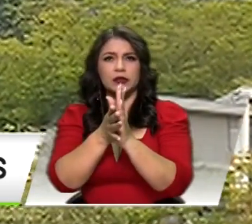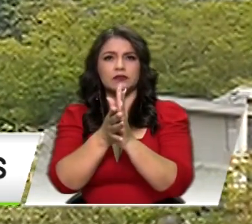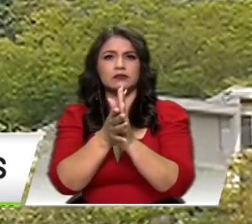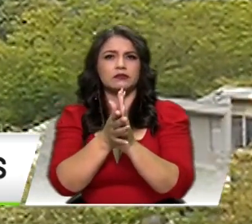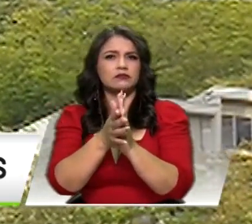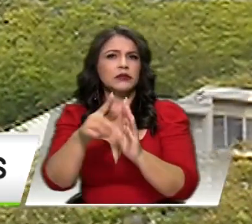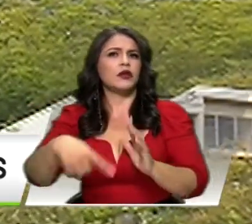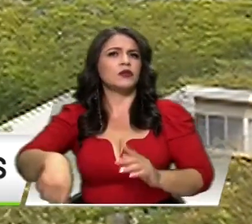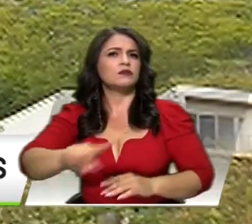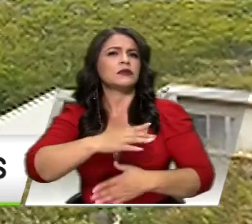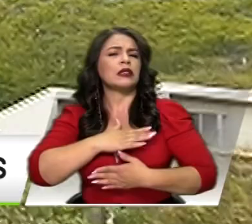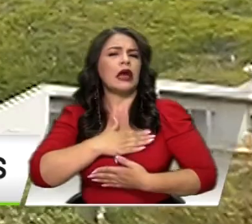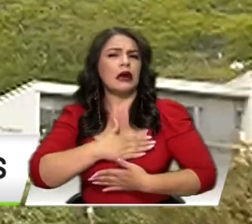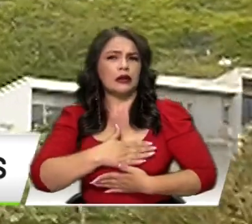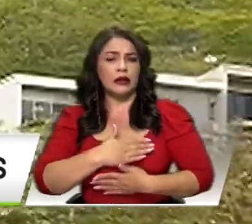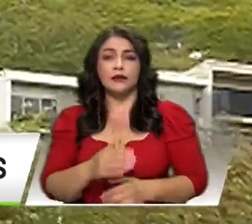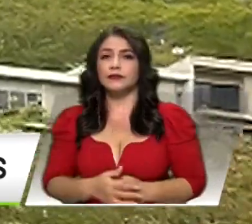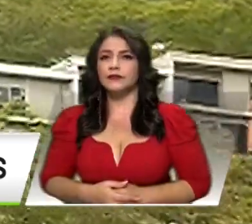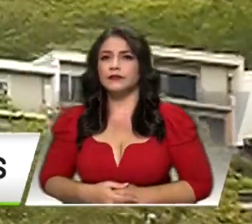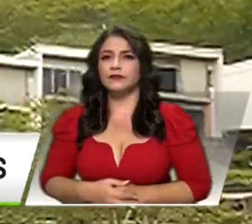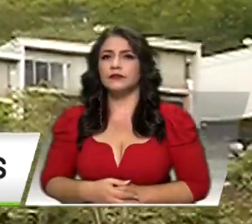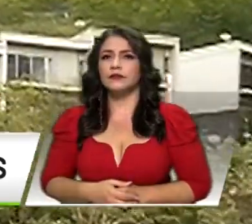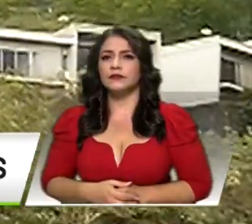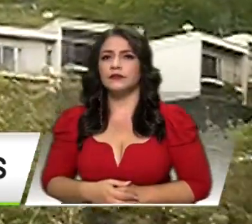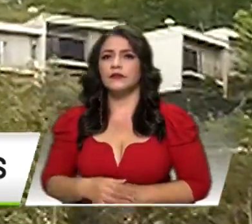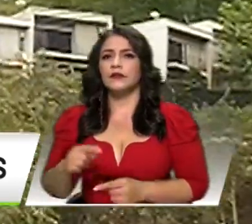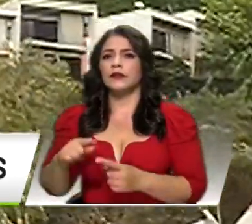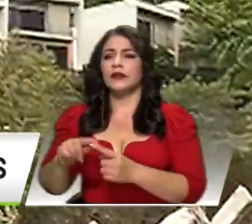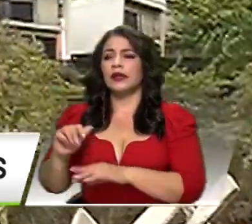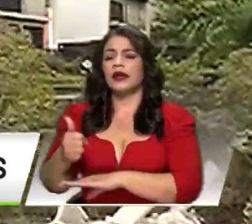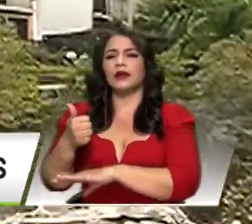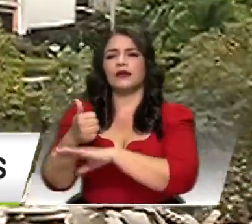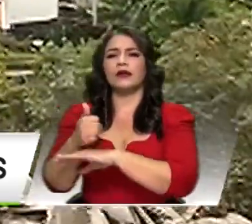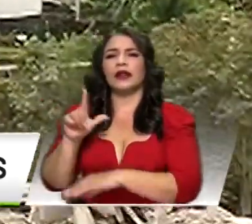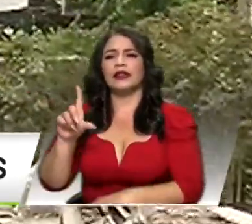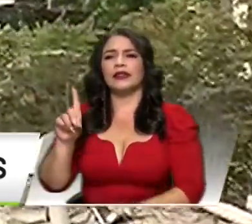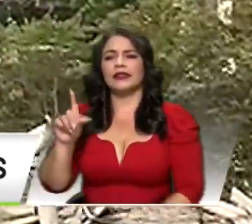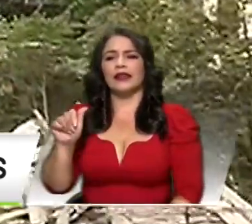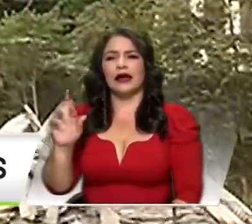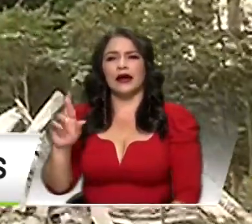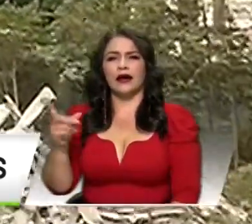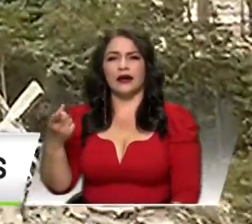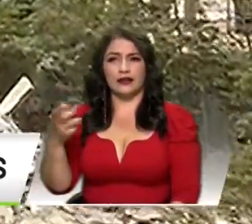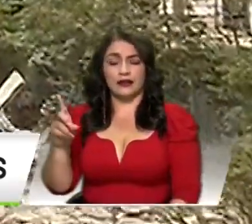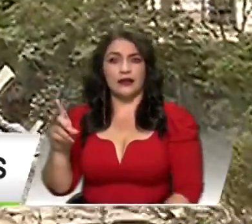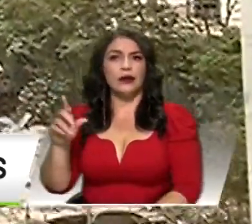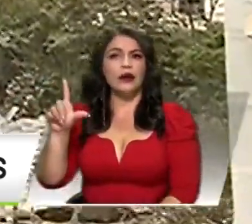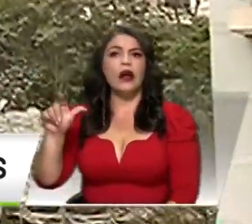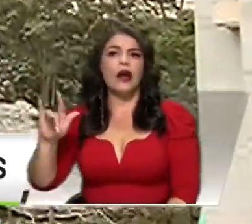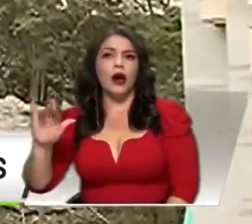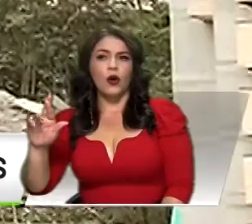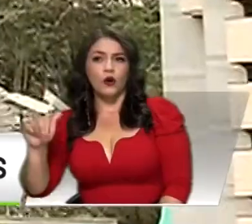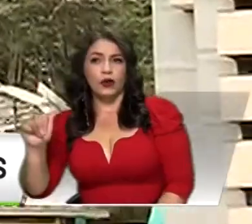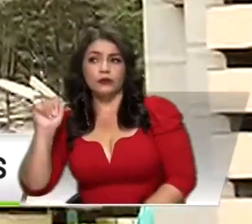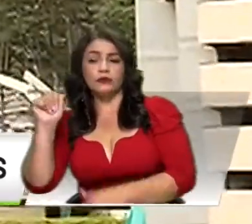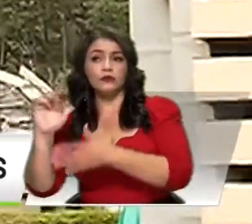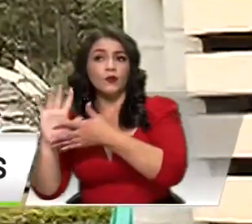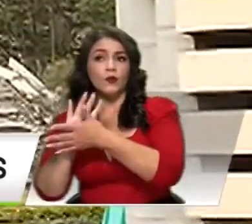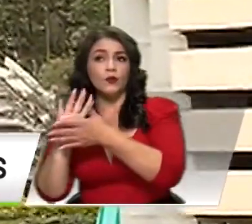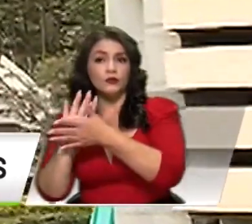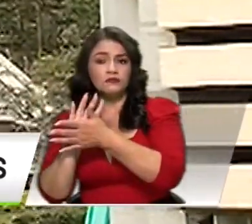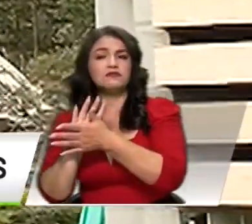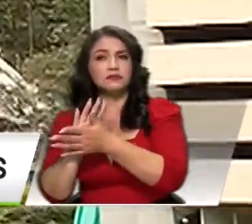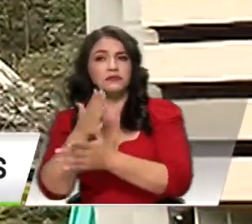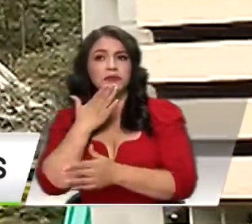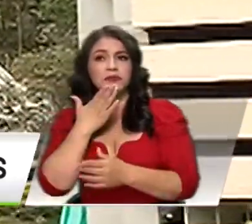de tranquilidad. Hablamos con la directora del DAGRED, Laura Duarte, quien nos confirmó que terminó con